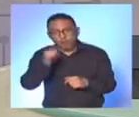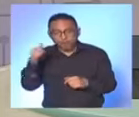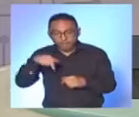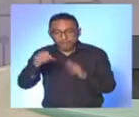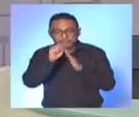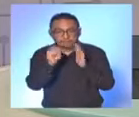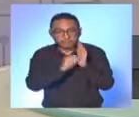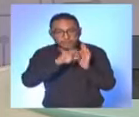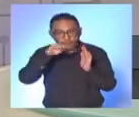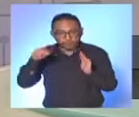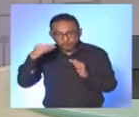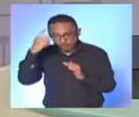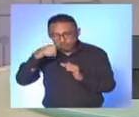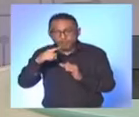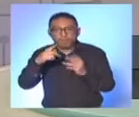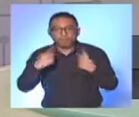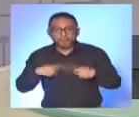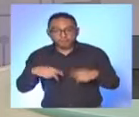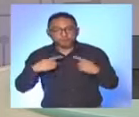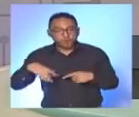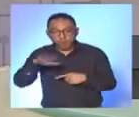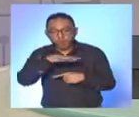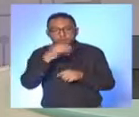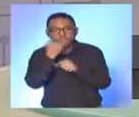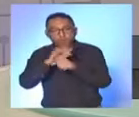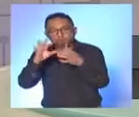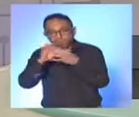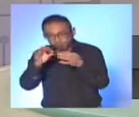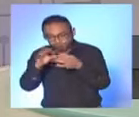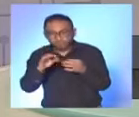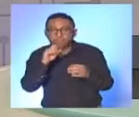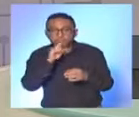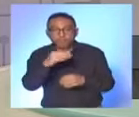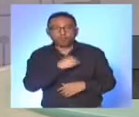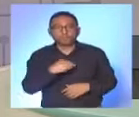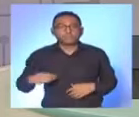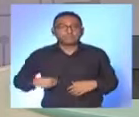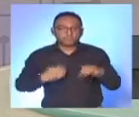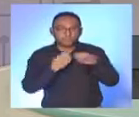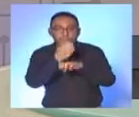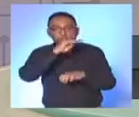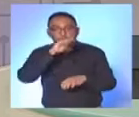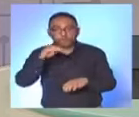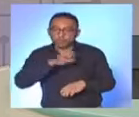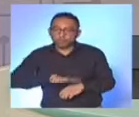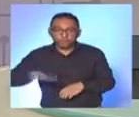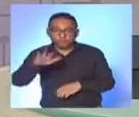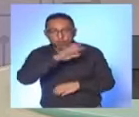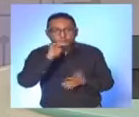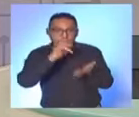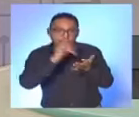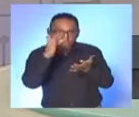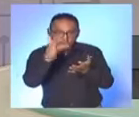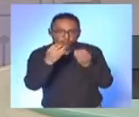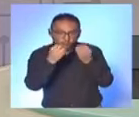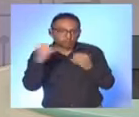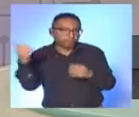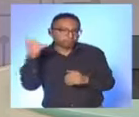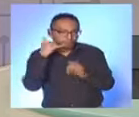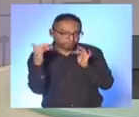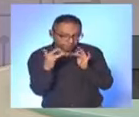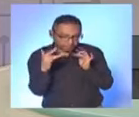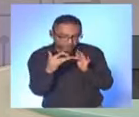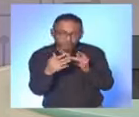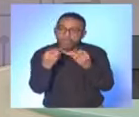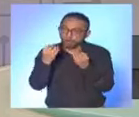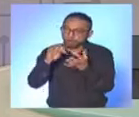sistema michoacano para mantener informada a la ciudadanía y desde luego a todos los municipios del estado de Michoacán. Le agradezco infinitamente el haber tomado la llamada. Muchas